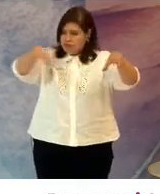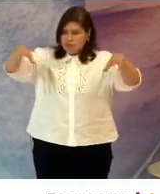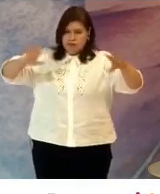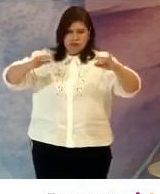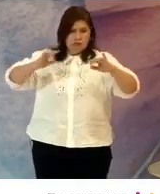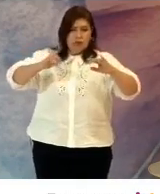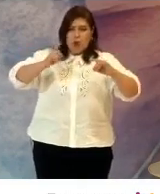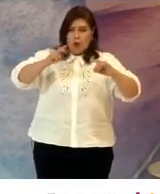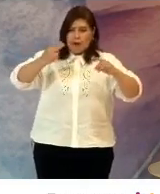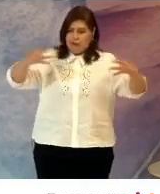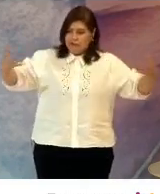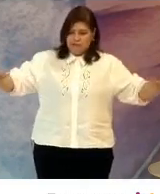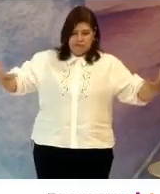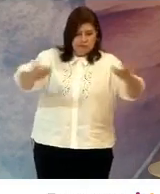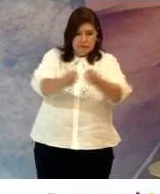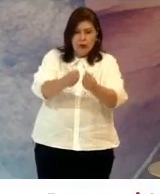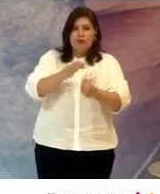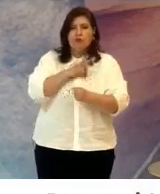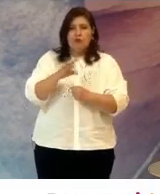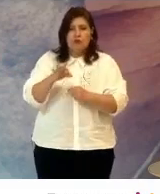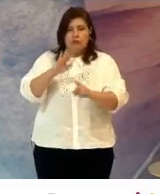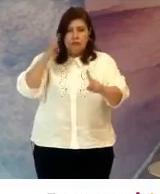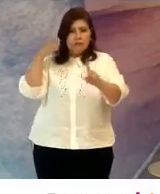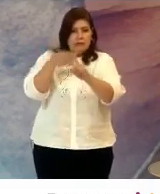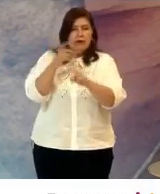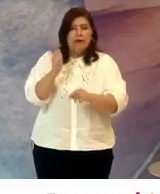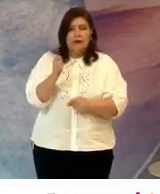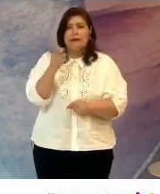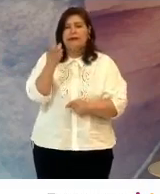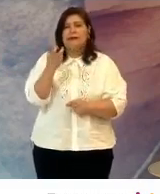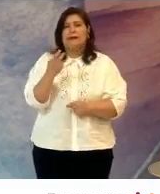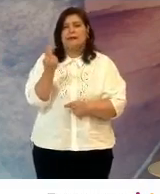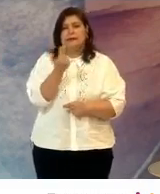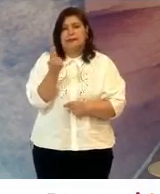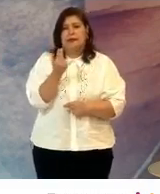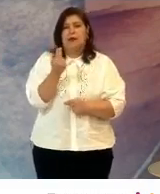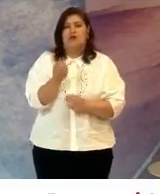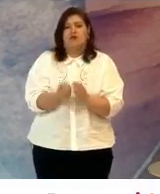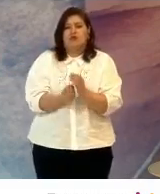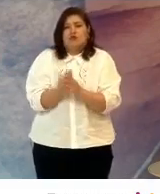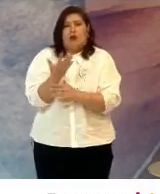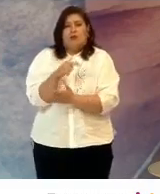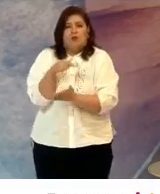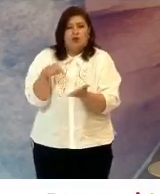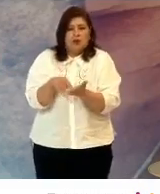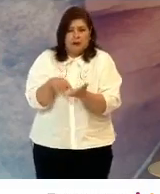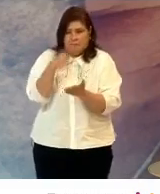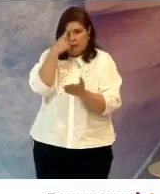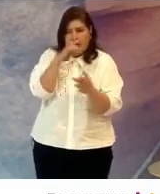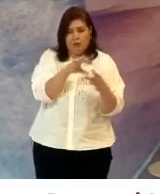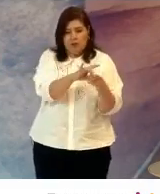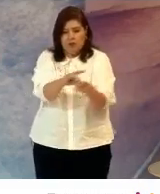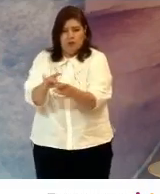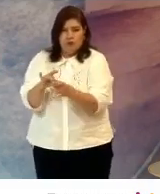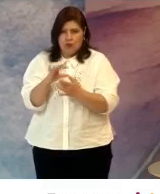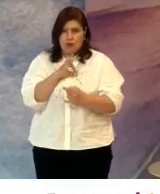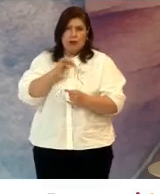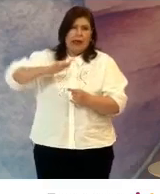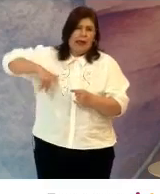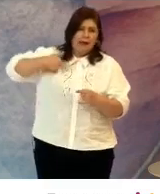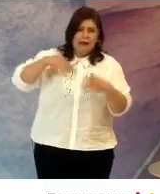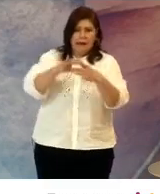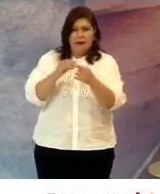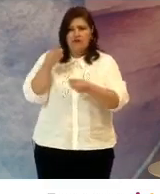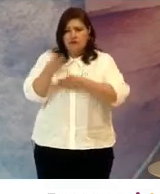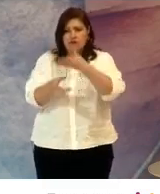juntos. Entonces, por eso necesitamos estos nuevos espacios que nos unan. Ya te di algunos